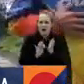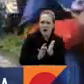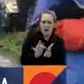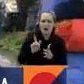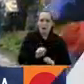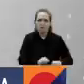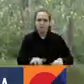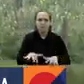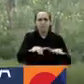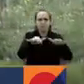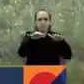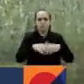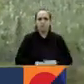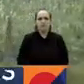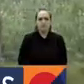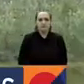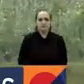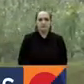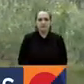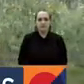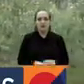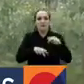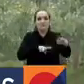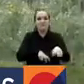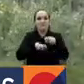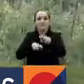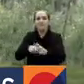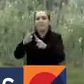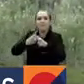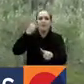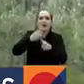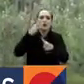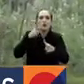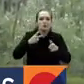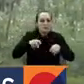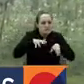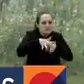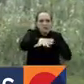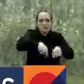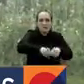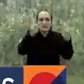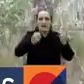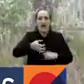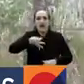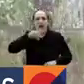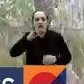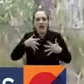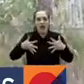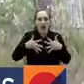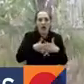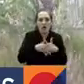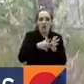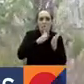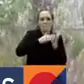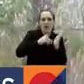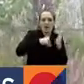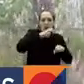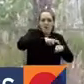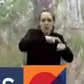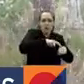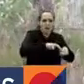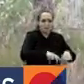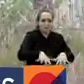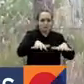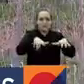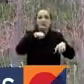crecientes súbitas. Cosechas en riesgo por las lluvias. Productos como café, arroz, plátano y papa incrementarían